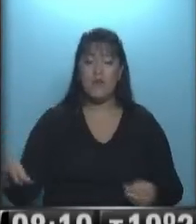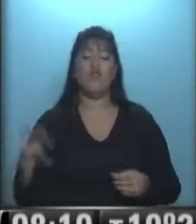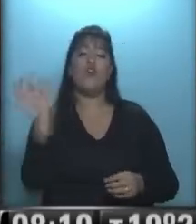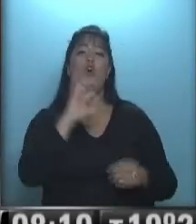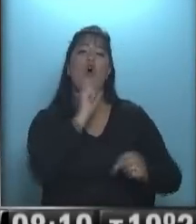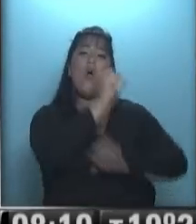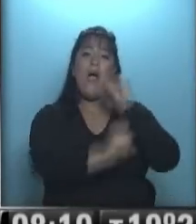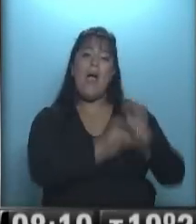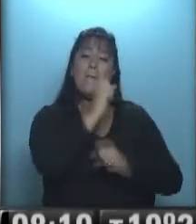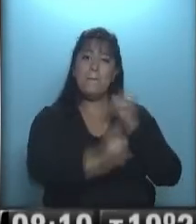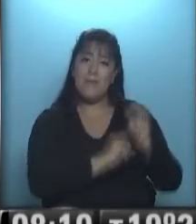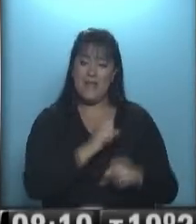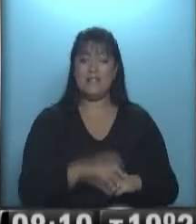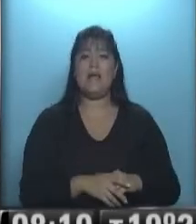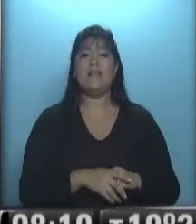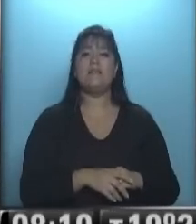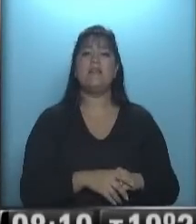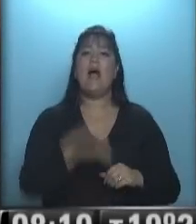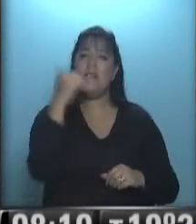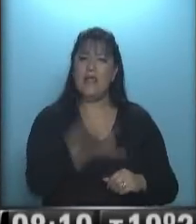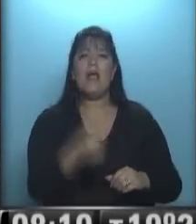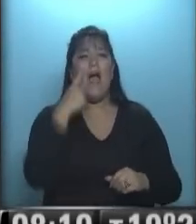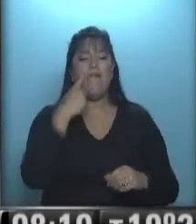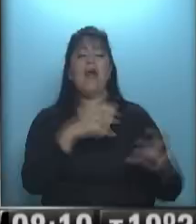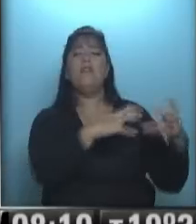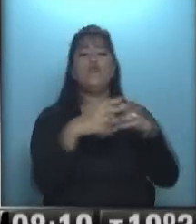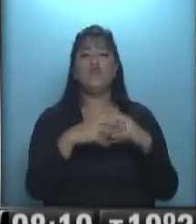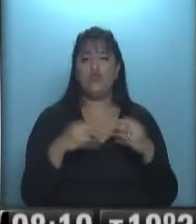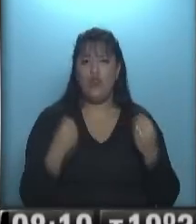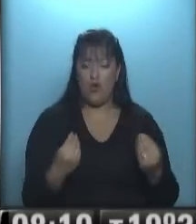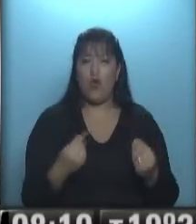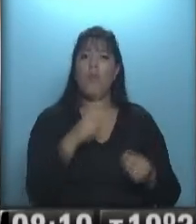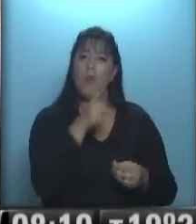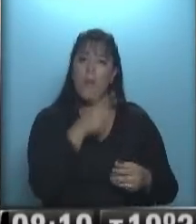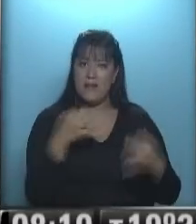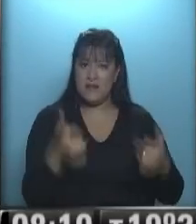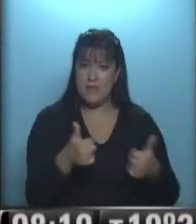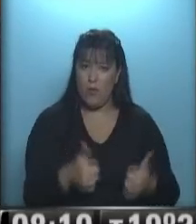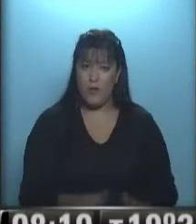por estos diferendos, tengan un marco lógico de discusión que me parece que va a ser muy útil.